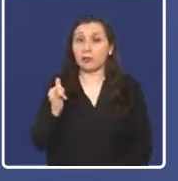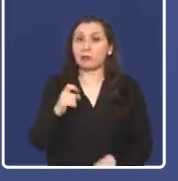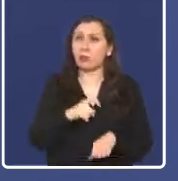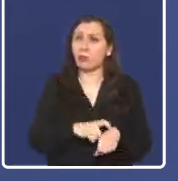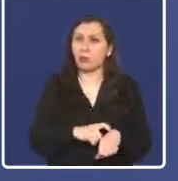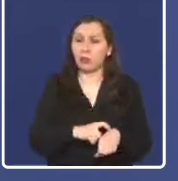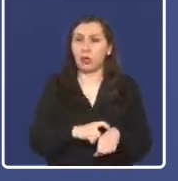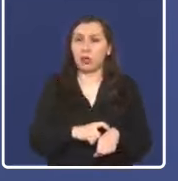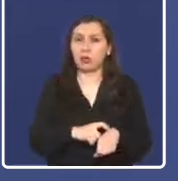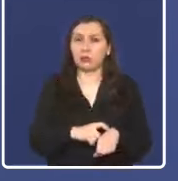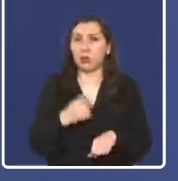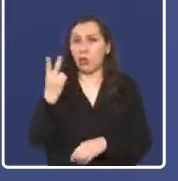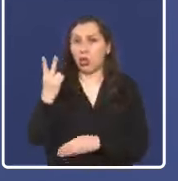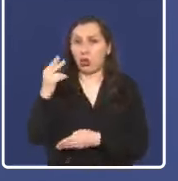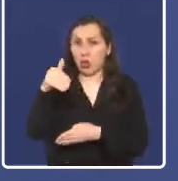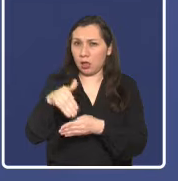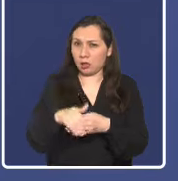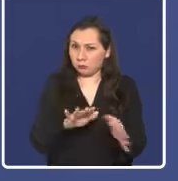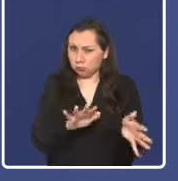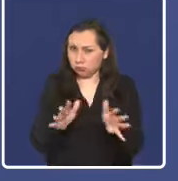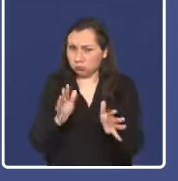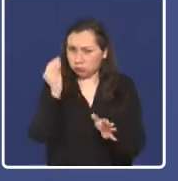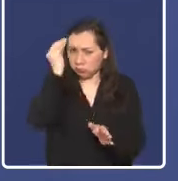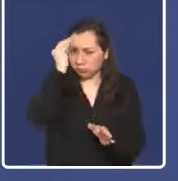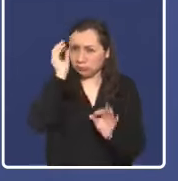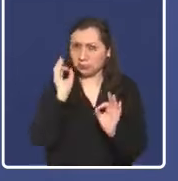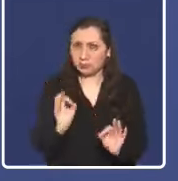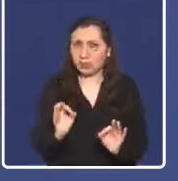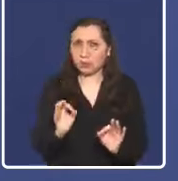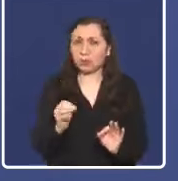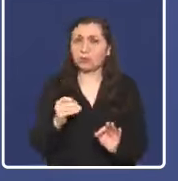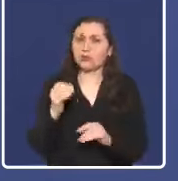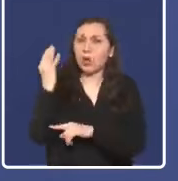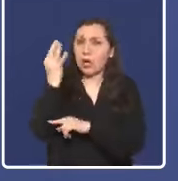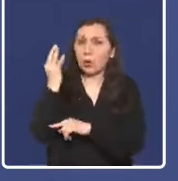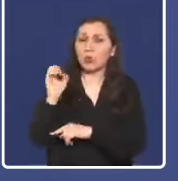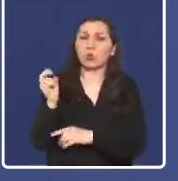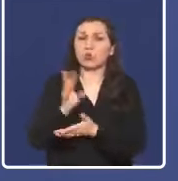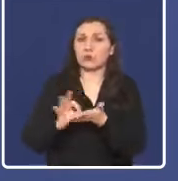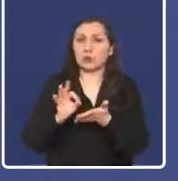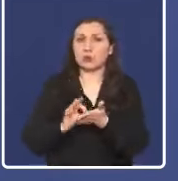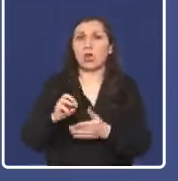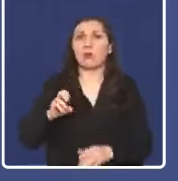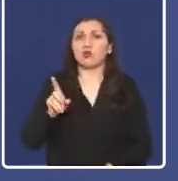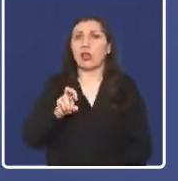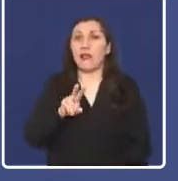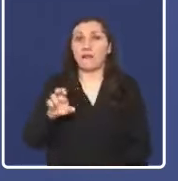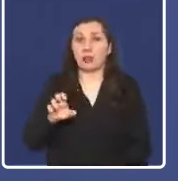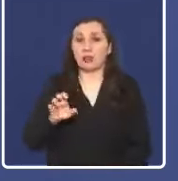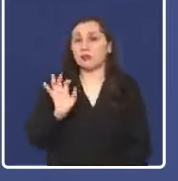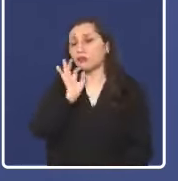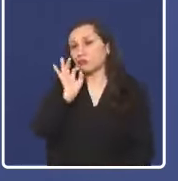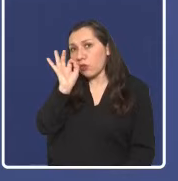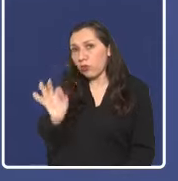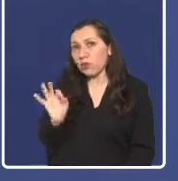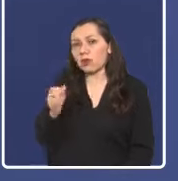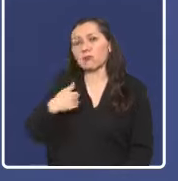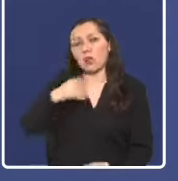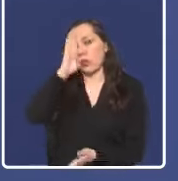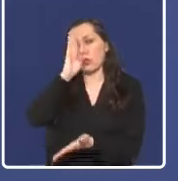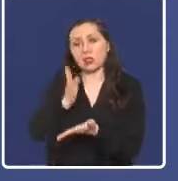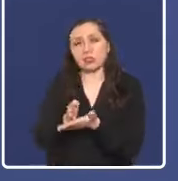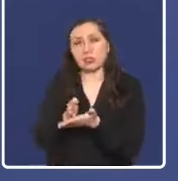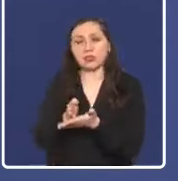las 2 de la tarde, si mal no recuerdo, me reuní con el subsecretario Monsalve, le comuniqué mi